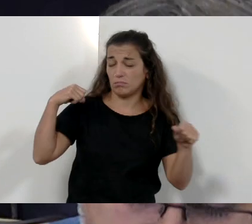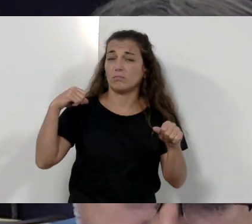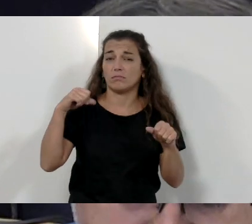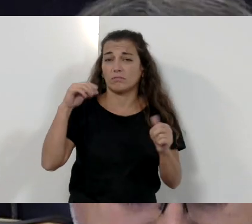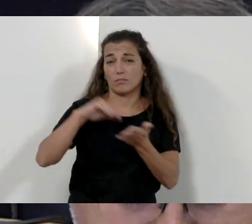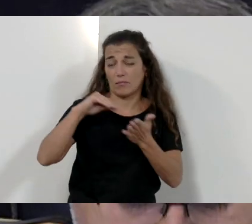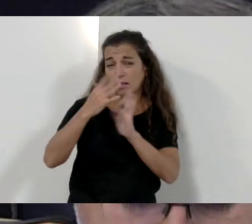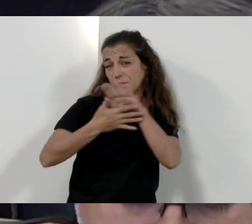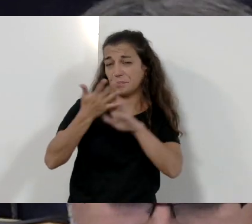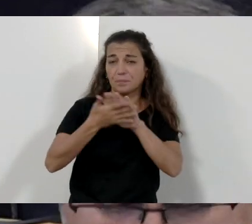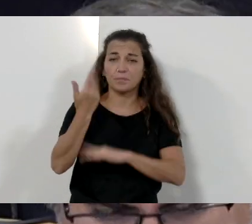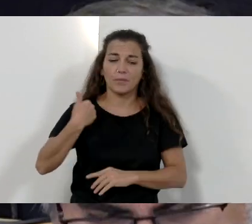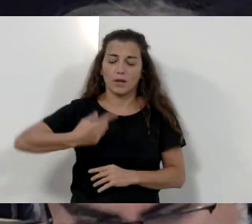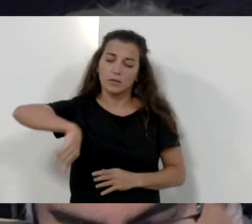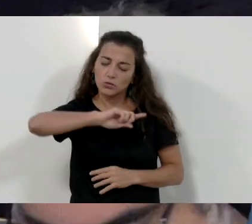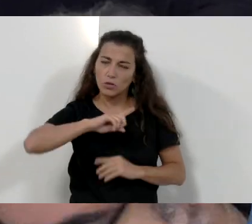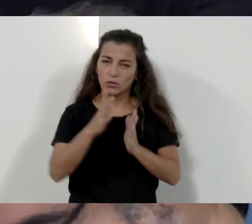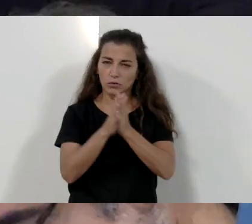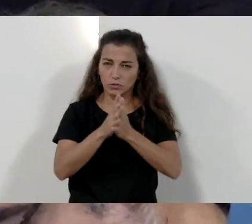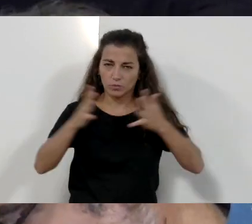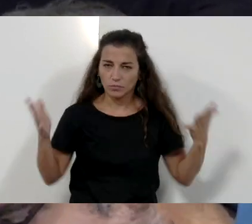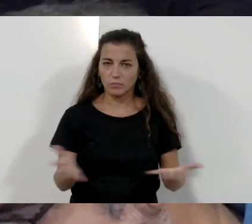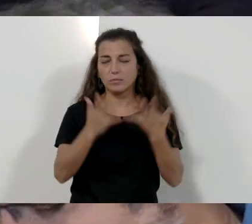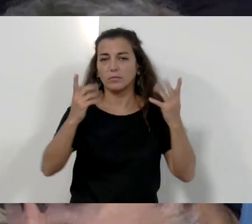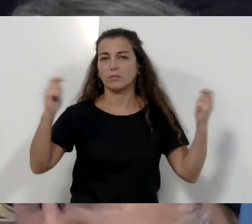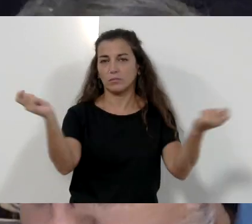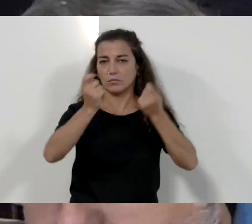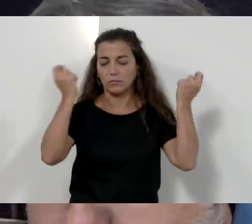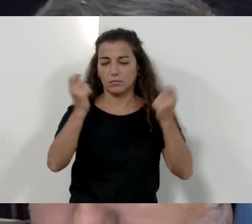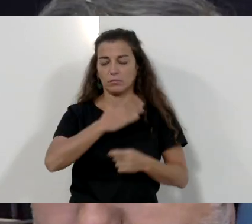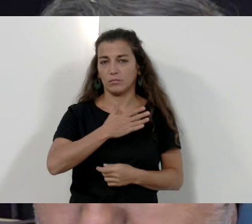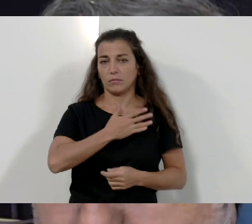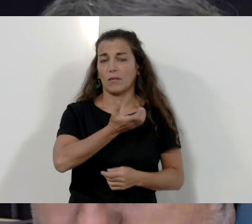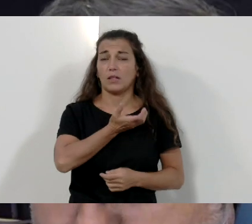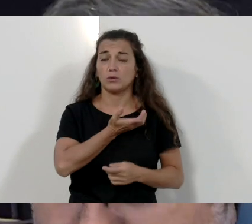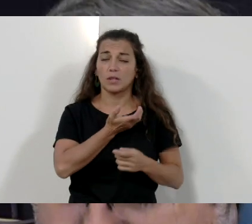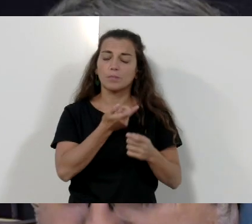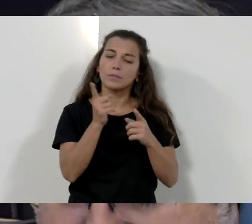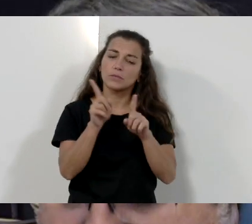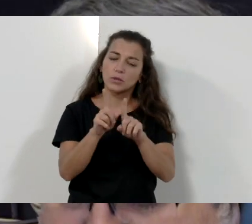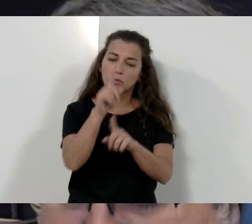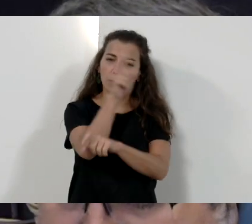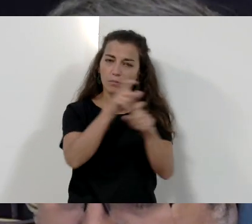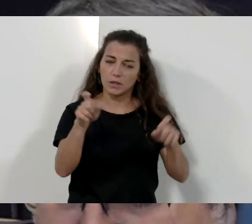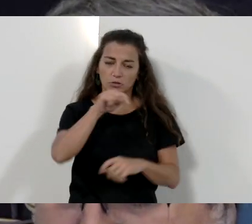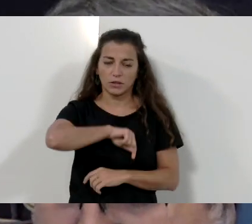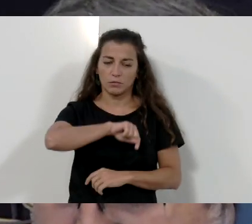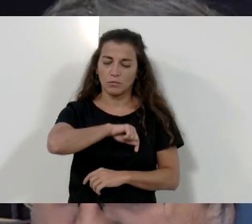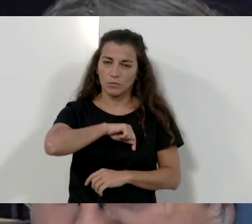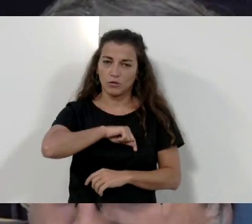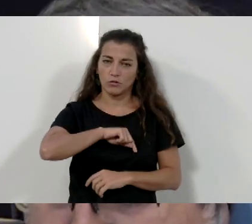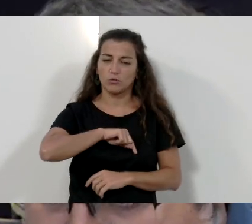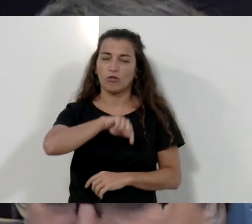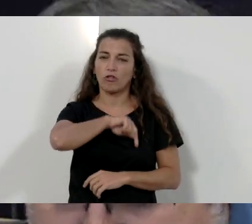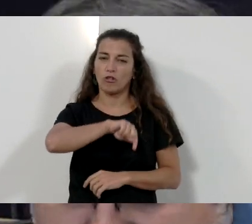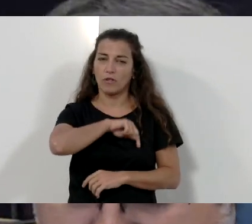entre todos, ¿no? En promover desde ayuntamiento los estos murales.